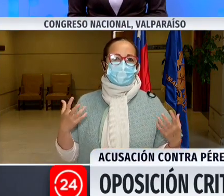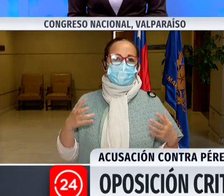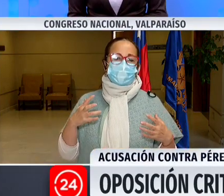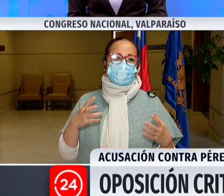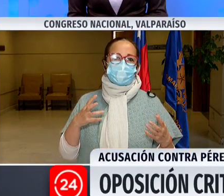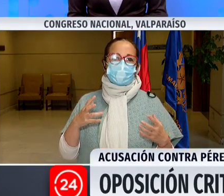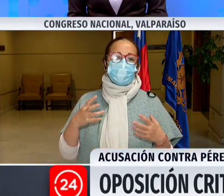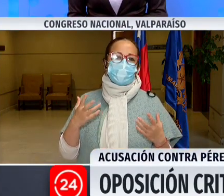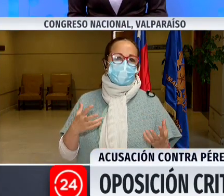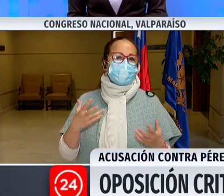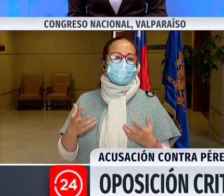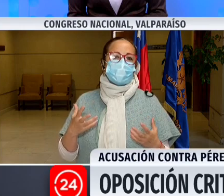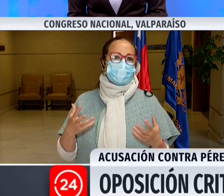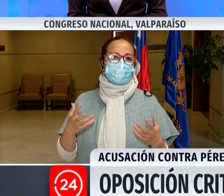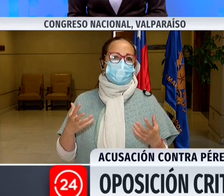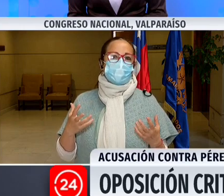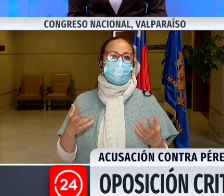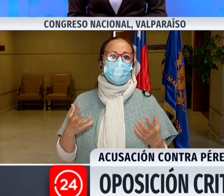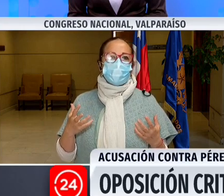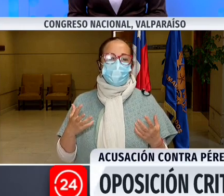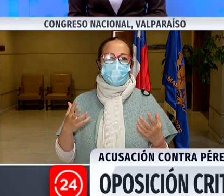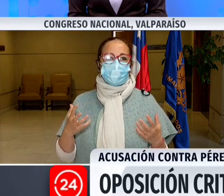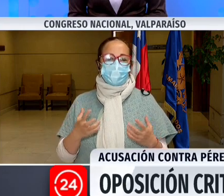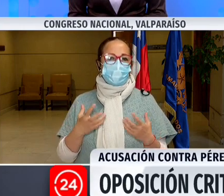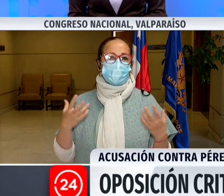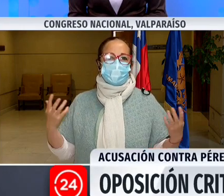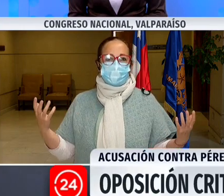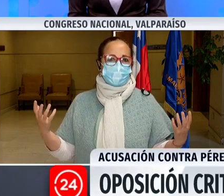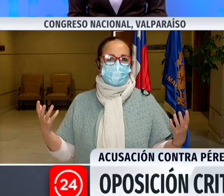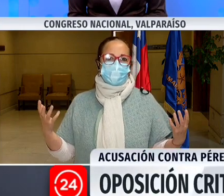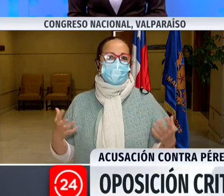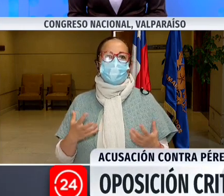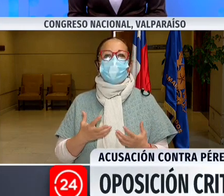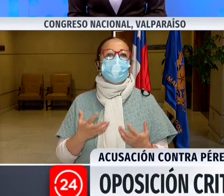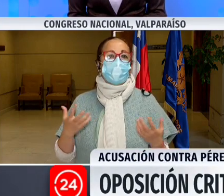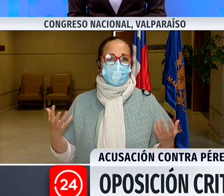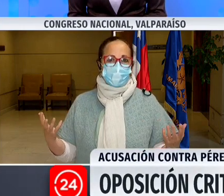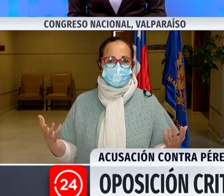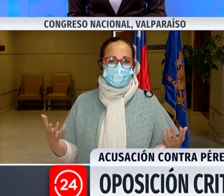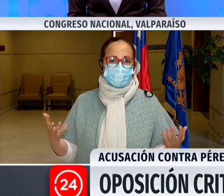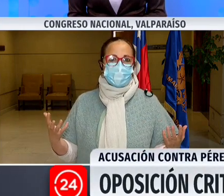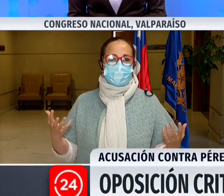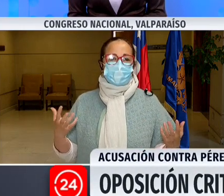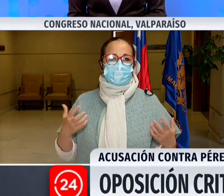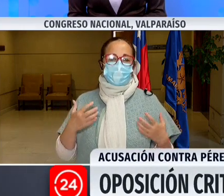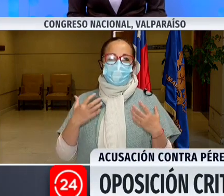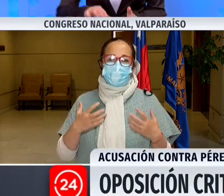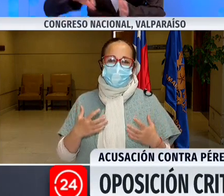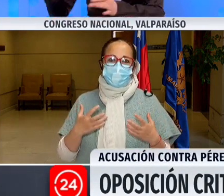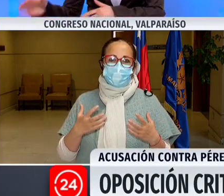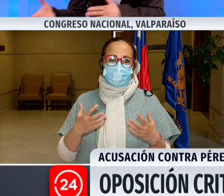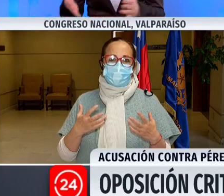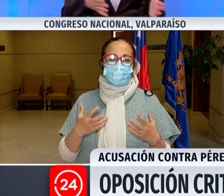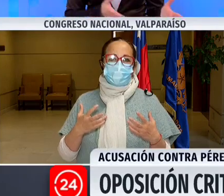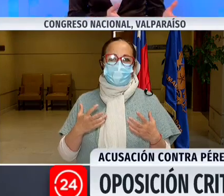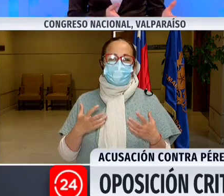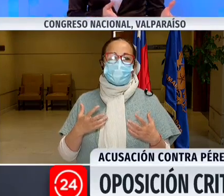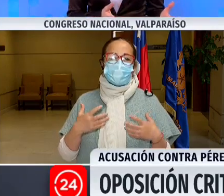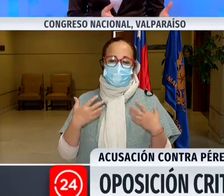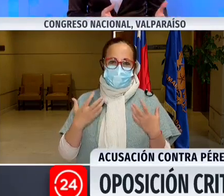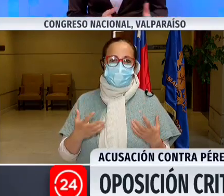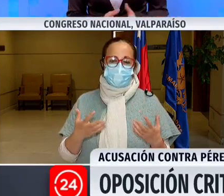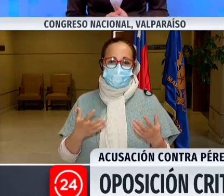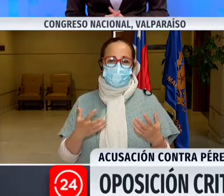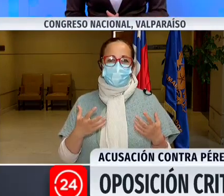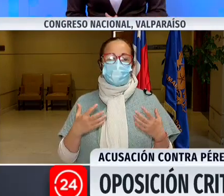bancada, si de alguna manera desactivaba esto, y la coincidencia de todos fue que no es vinculante. O sea, aunque salga Rosas, sigue la